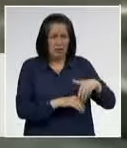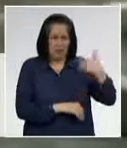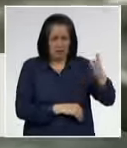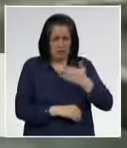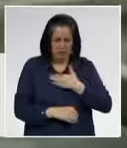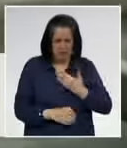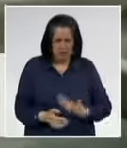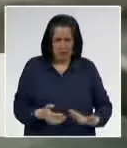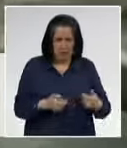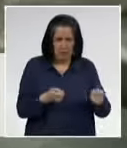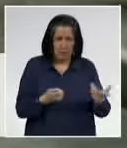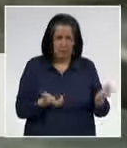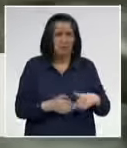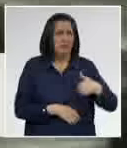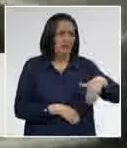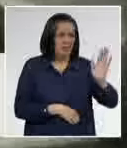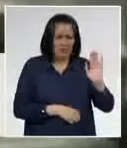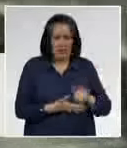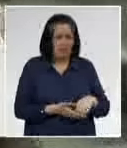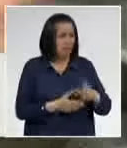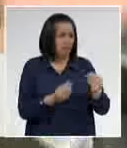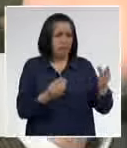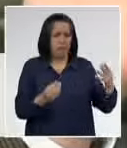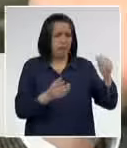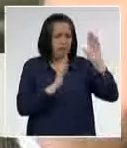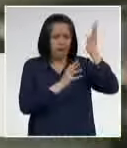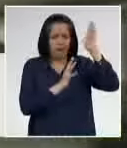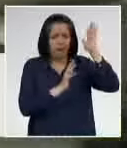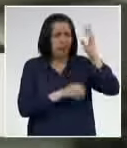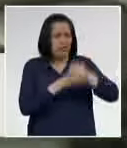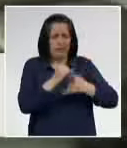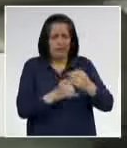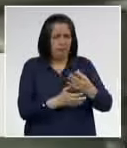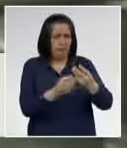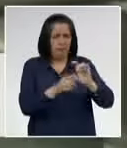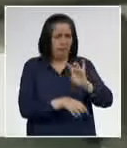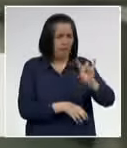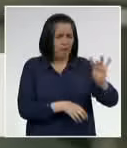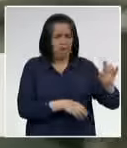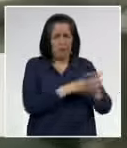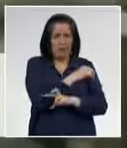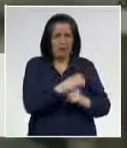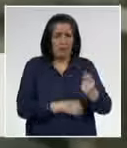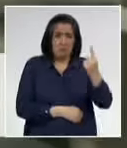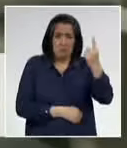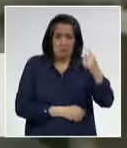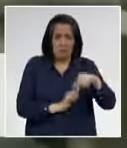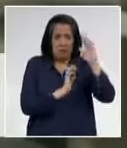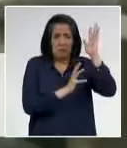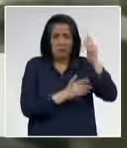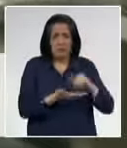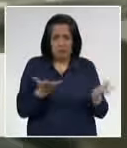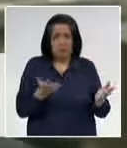gobierno. Había dado muchas conferencias internacionales en muchos países. Y una de estas conferencias fue